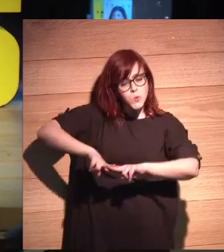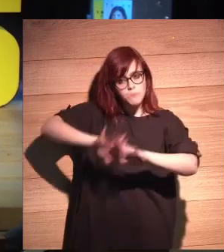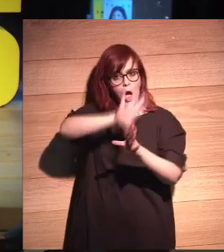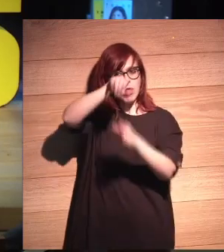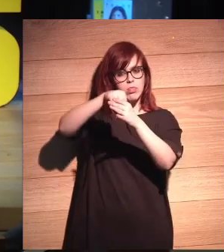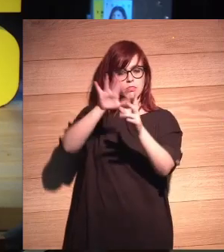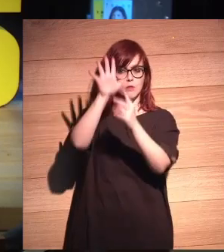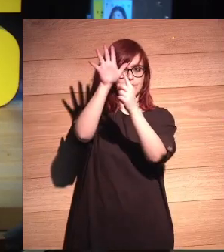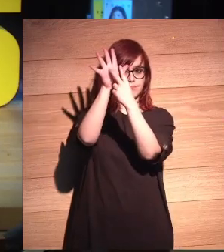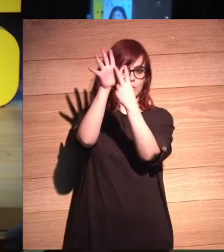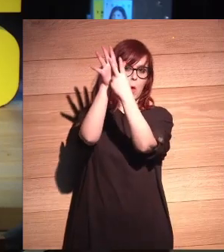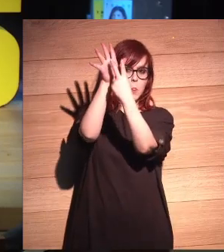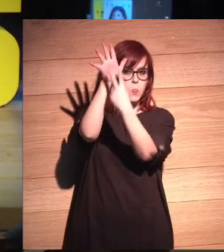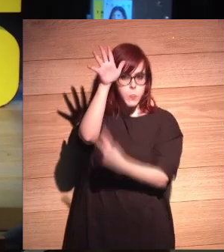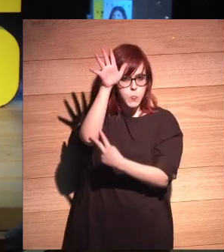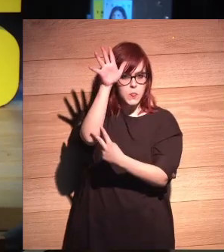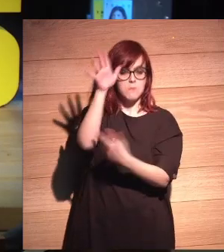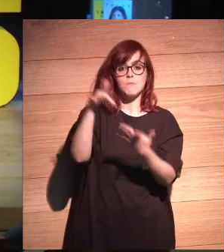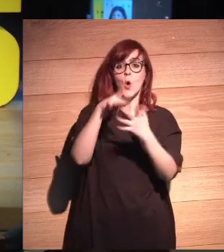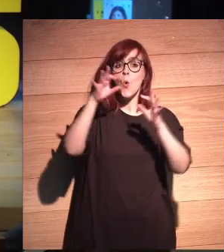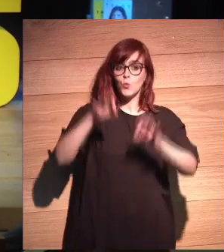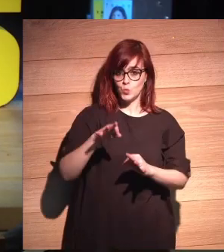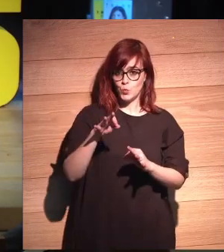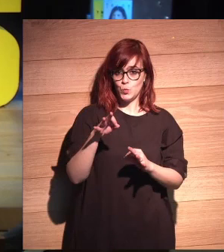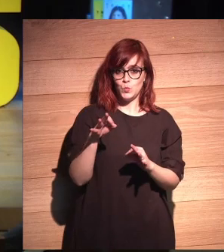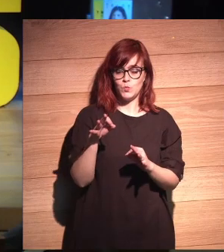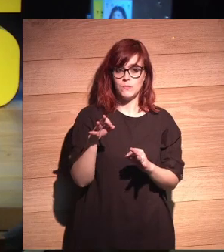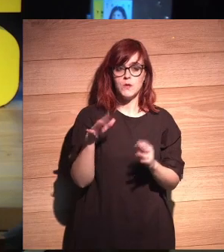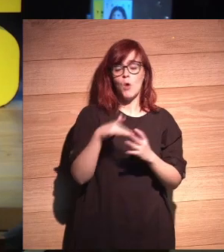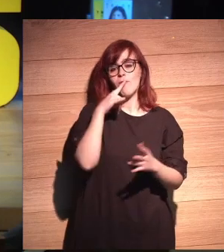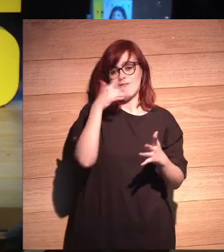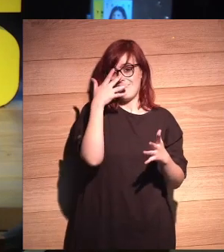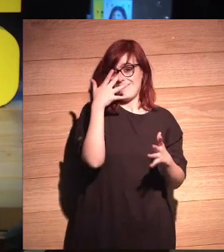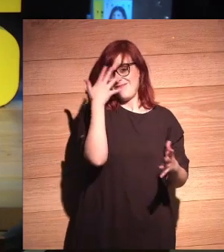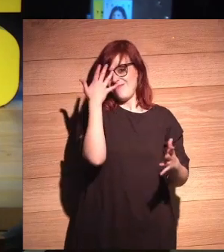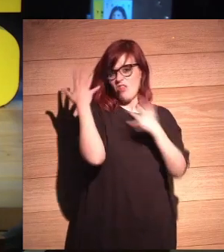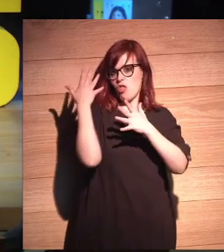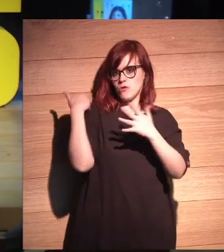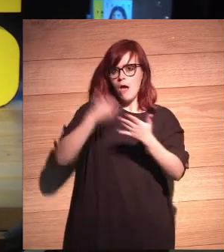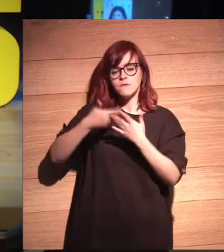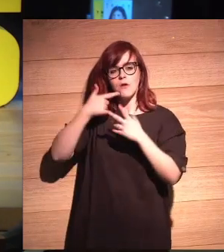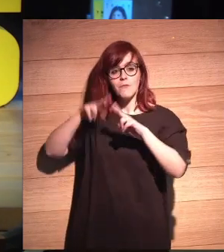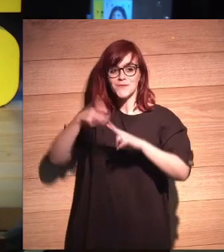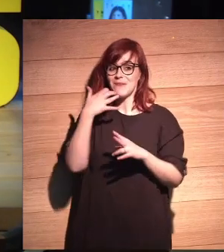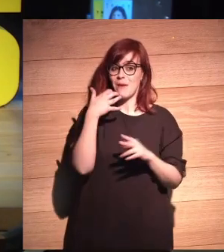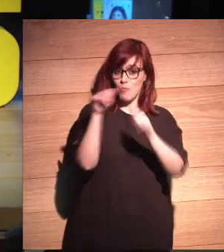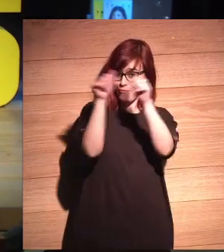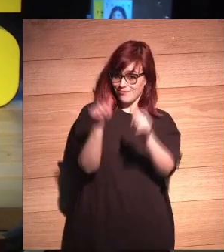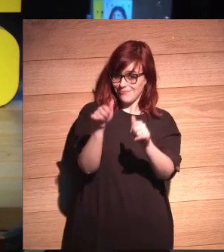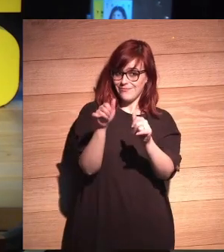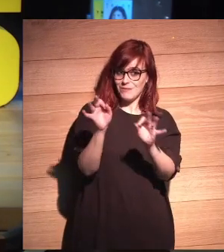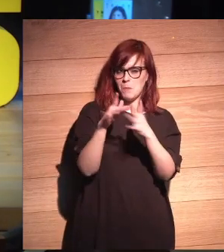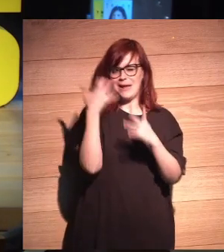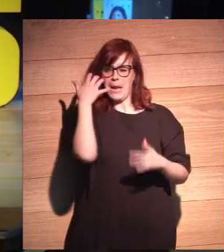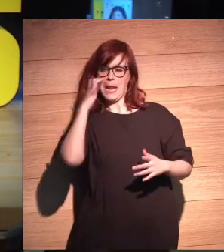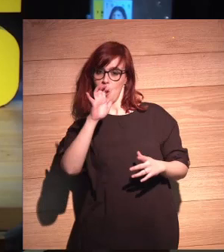dentro. Bien, entonces, en la última década, este sería un ejemplo de... Es